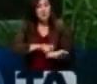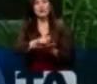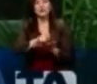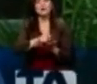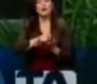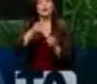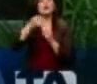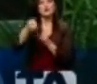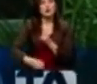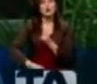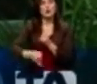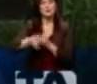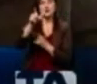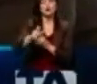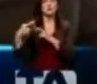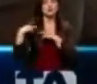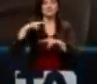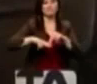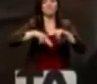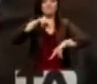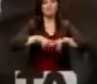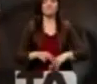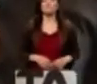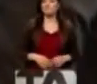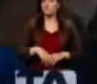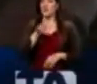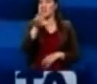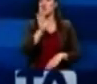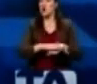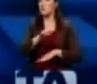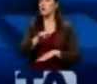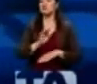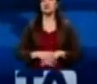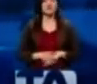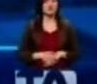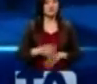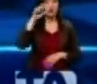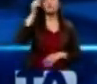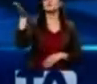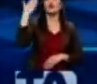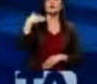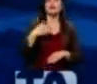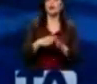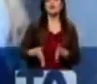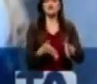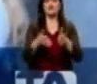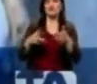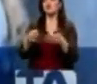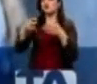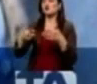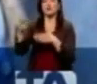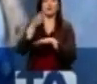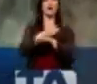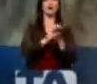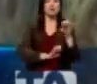y finalmente del constructor. Maquiavelo sostiene además que en el gobierno anterior hubo premura en inaugurar carreteras en las que no se profundizó en